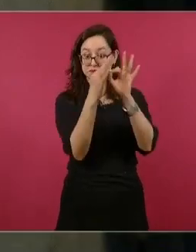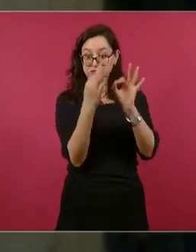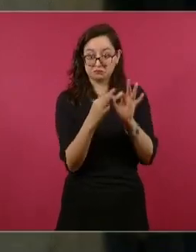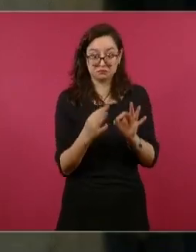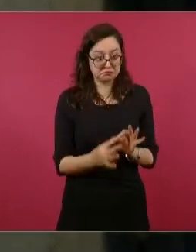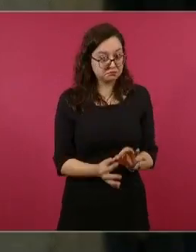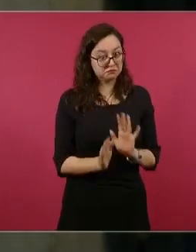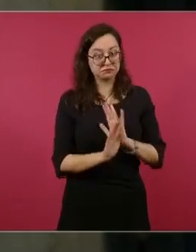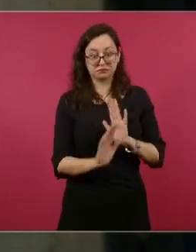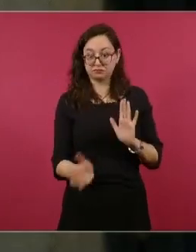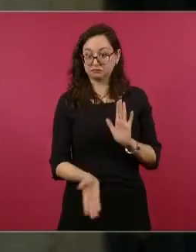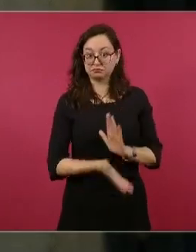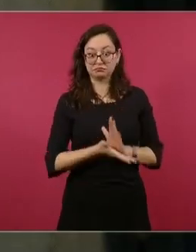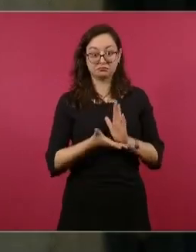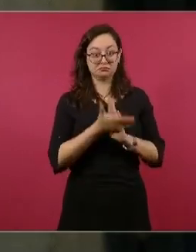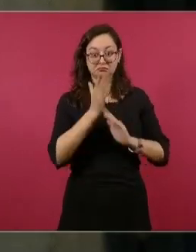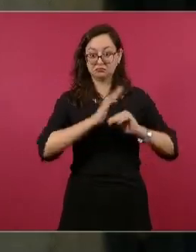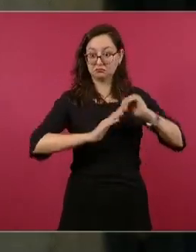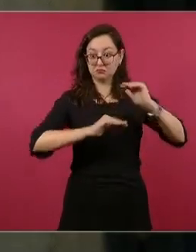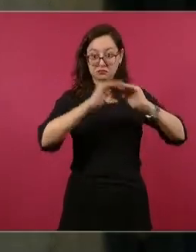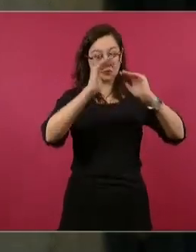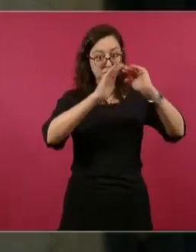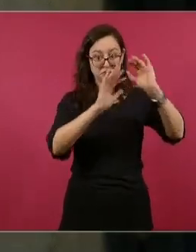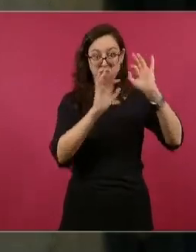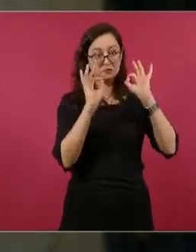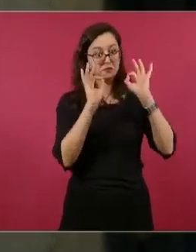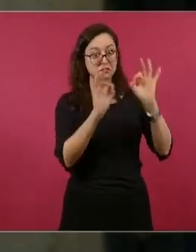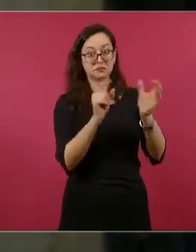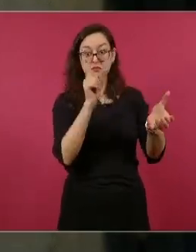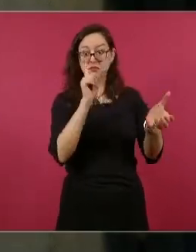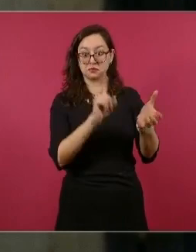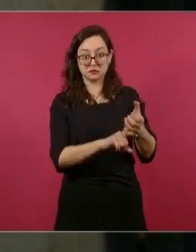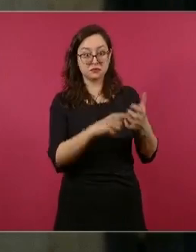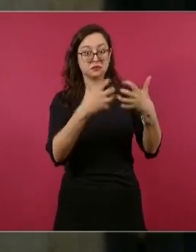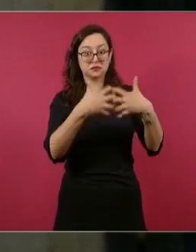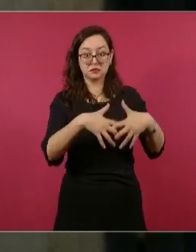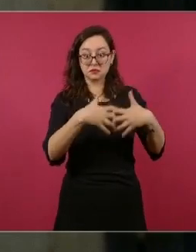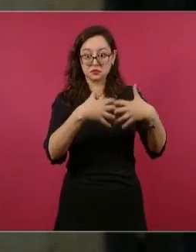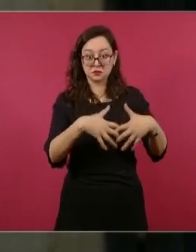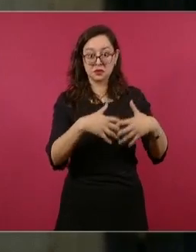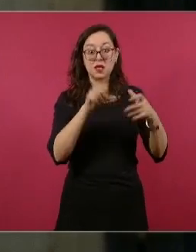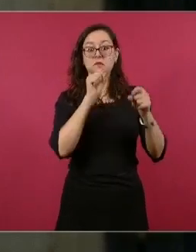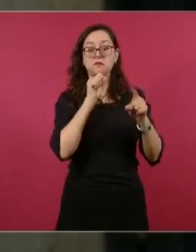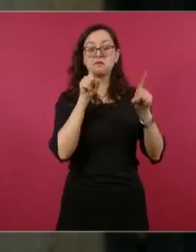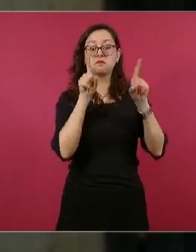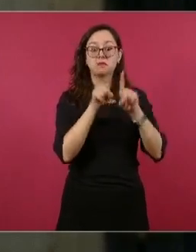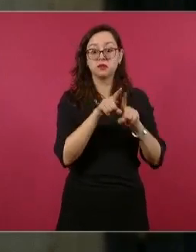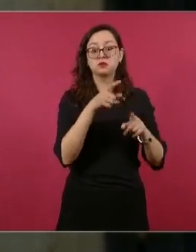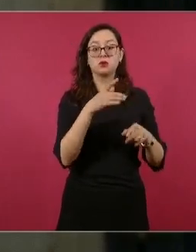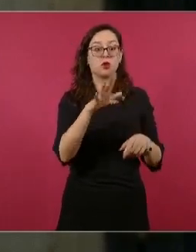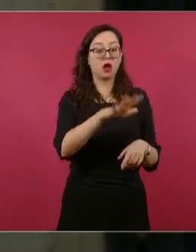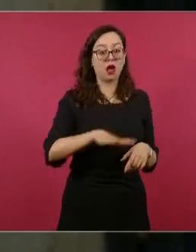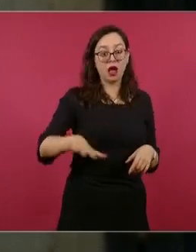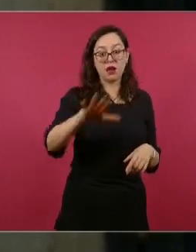ocupen, está con todo el equipo, hay área de lactancia para juegos de niños, le pusieron